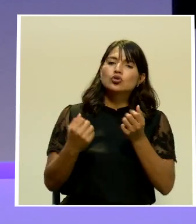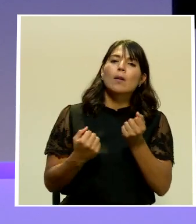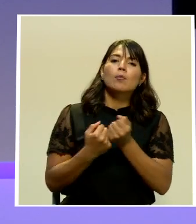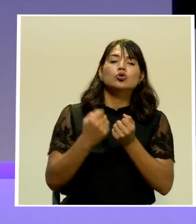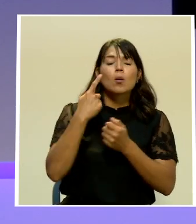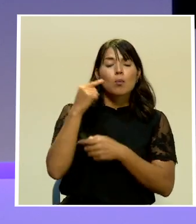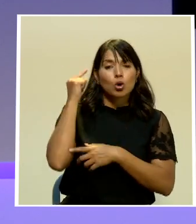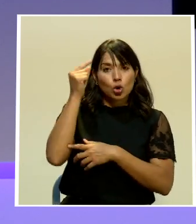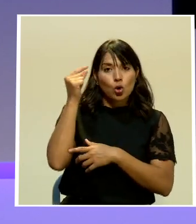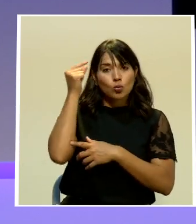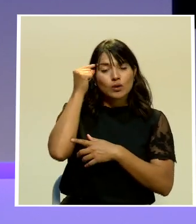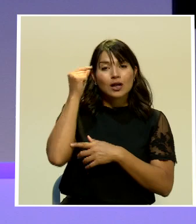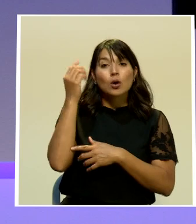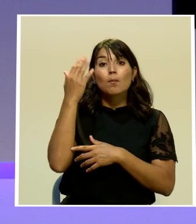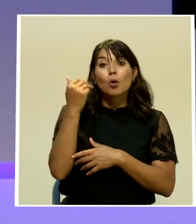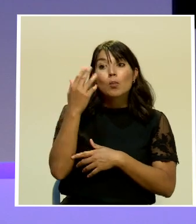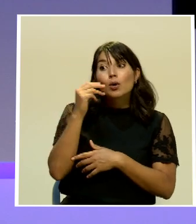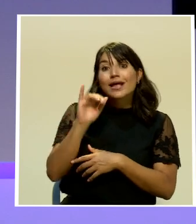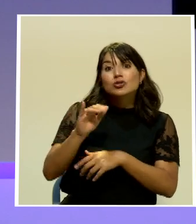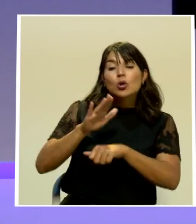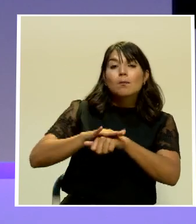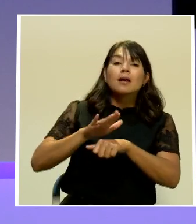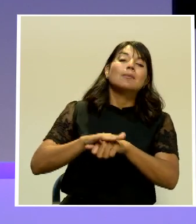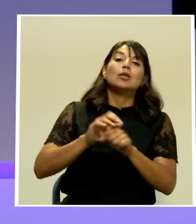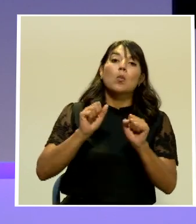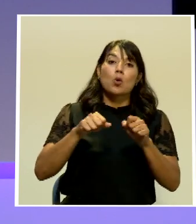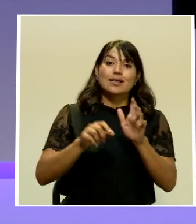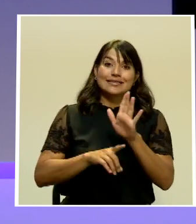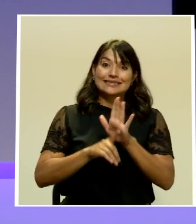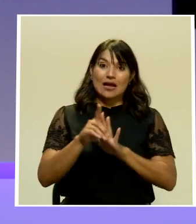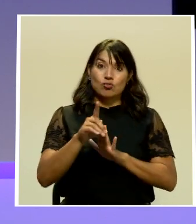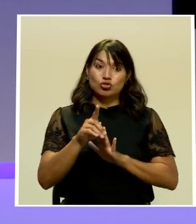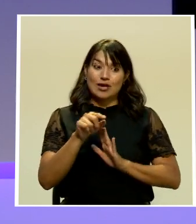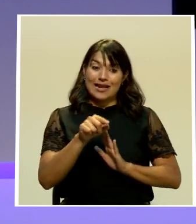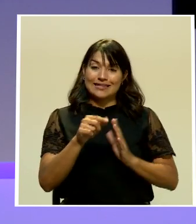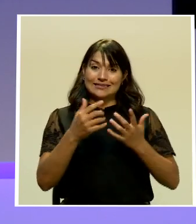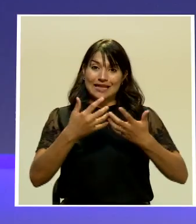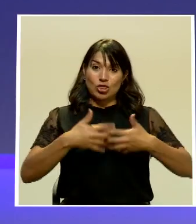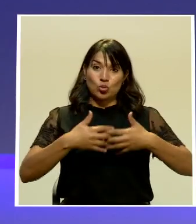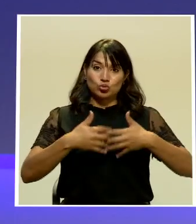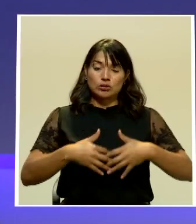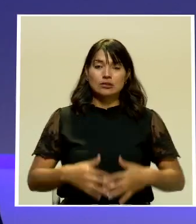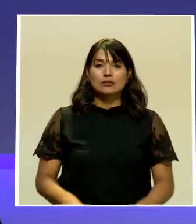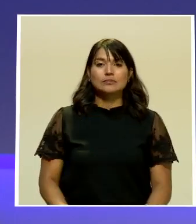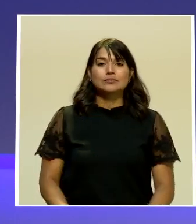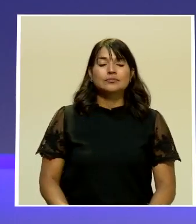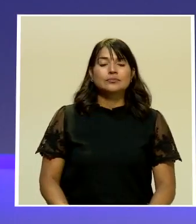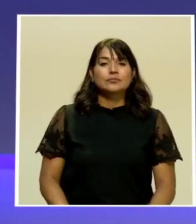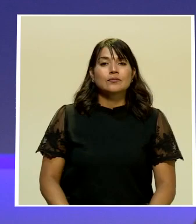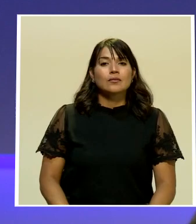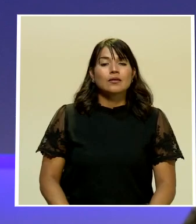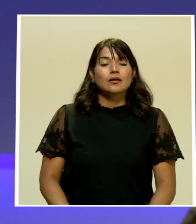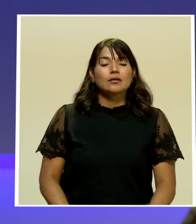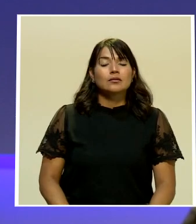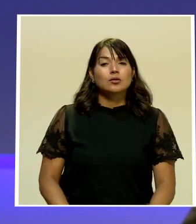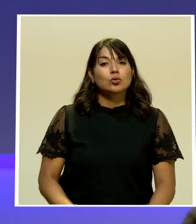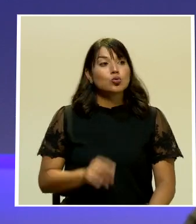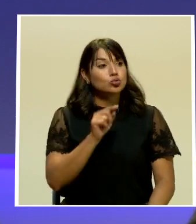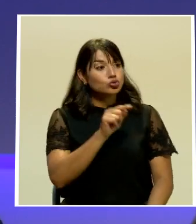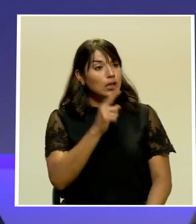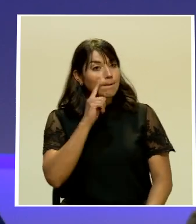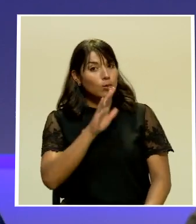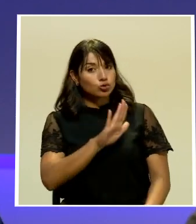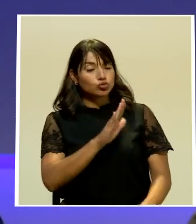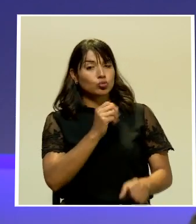y gubernamental, porque eso hace que crezca y eso hace que crezca una industria. Vos, por tu trabajo y por